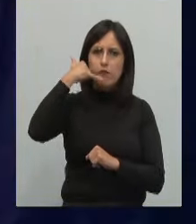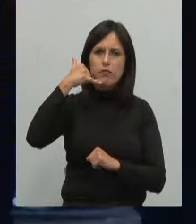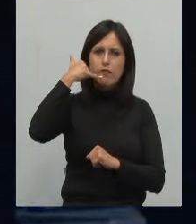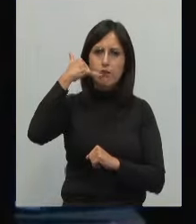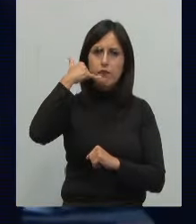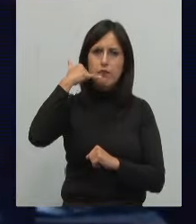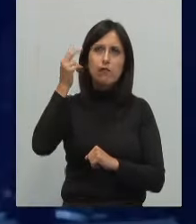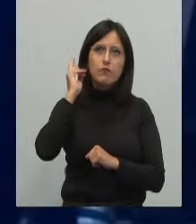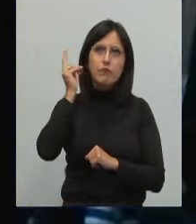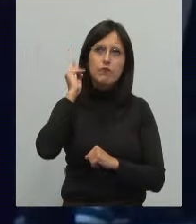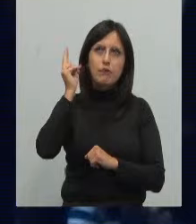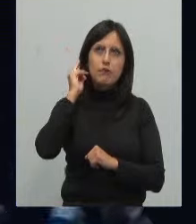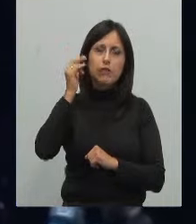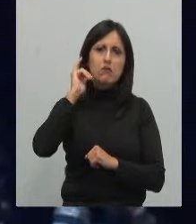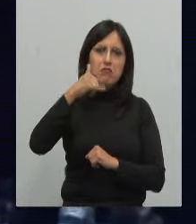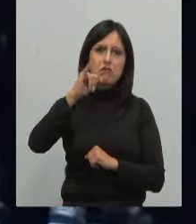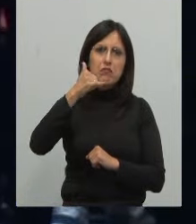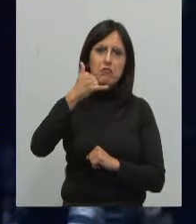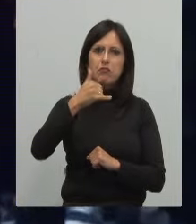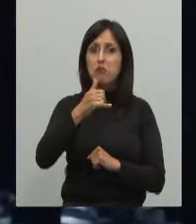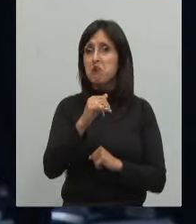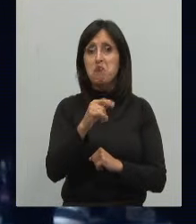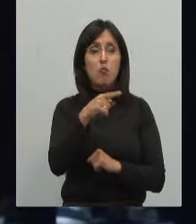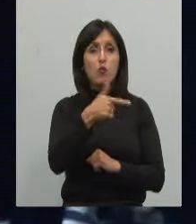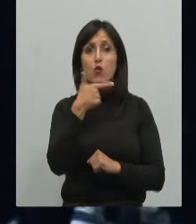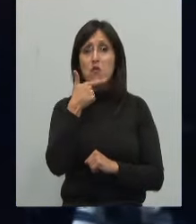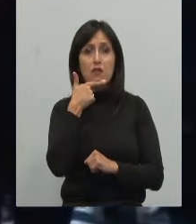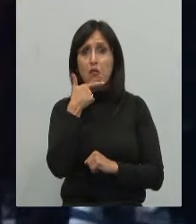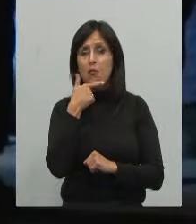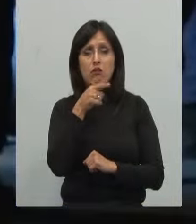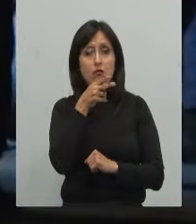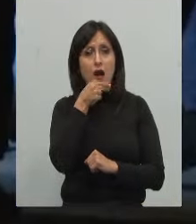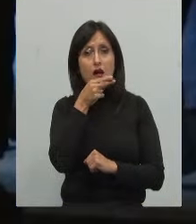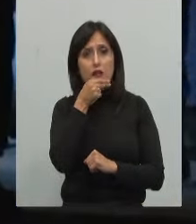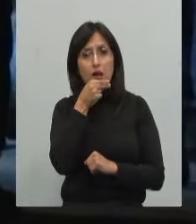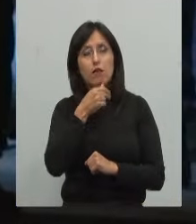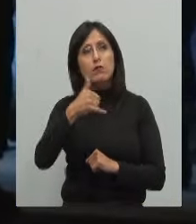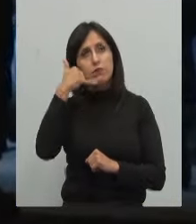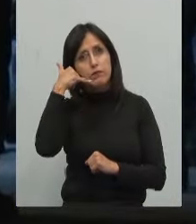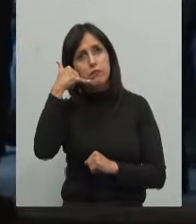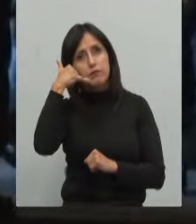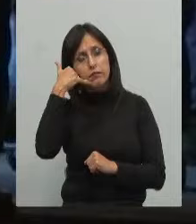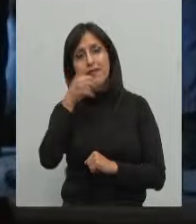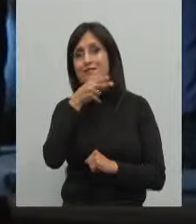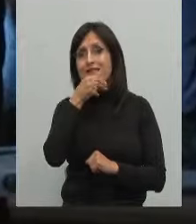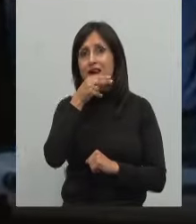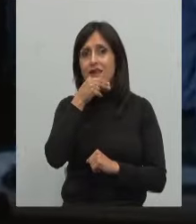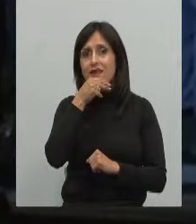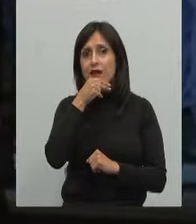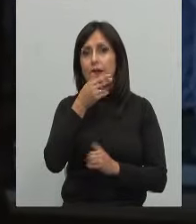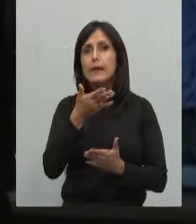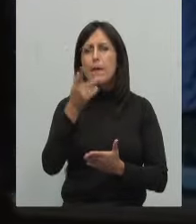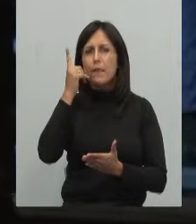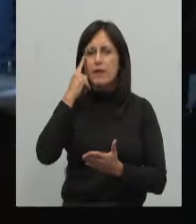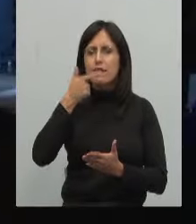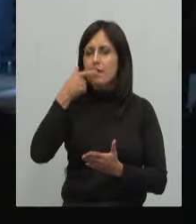sonaba el celular, pero es como que ya él estaba muerto, no nos podía atender. O sea que en teoría la última persona con la cual Jairo habría